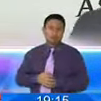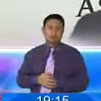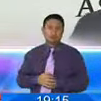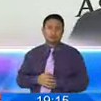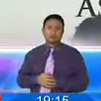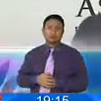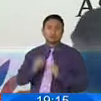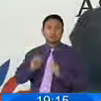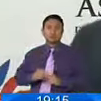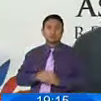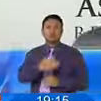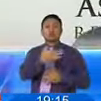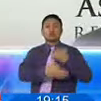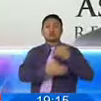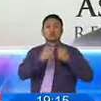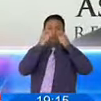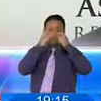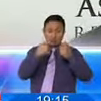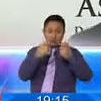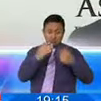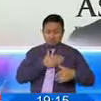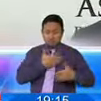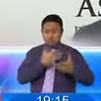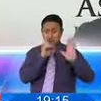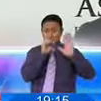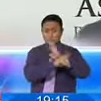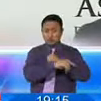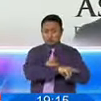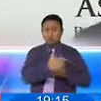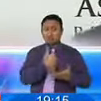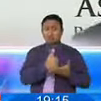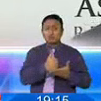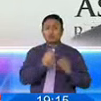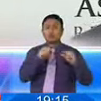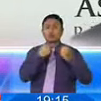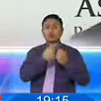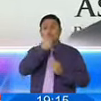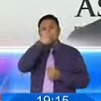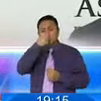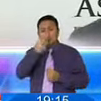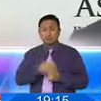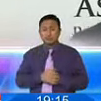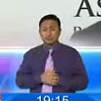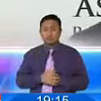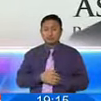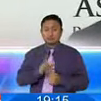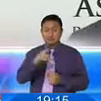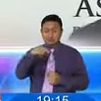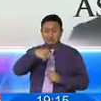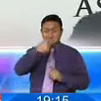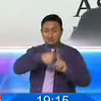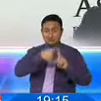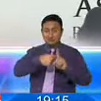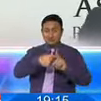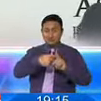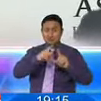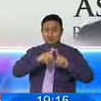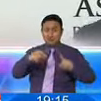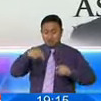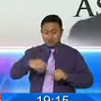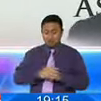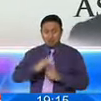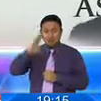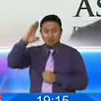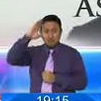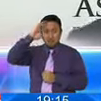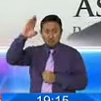a denunciar a estos jueces y fiscales que han beneficiado al narcotráfico en estos meses, mientras hemos tenido